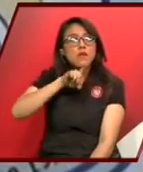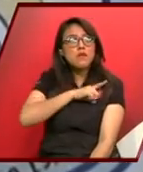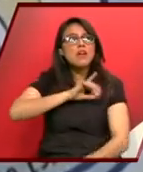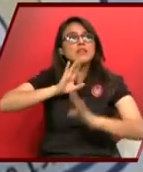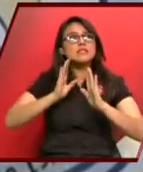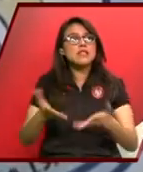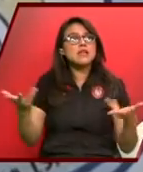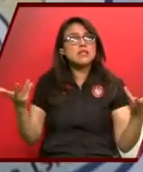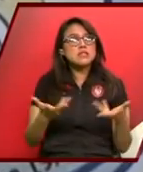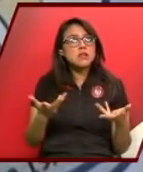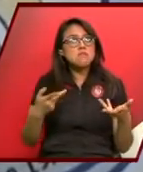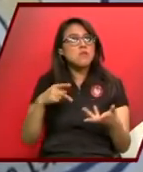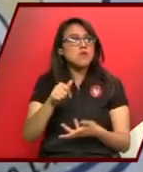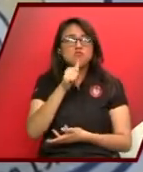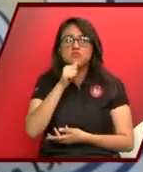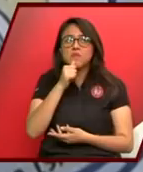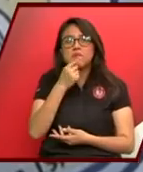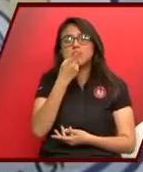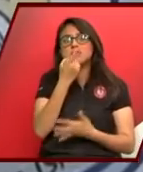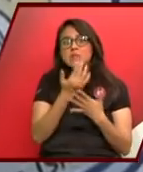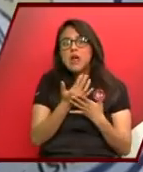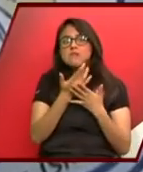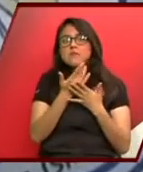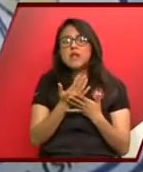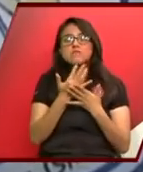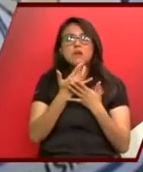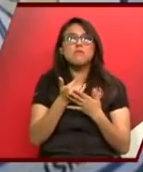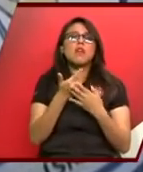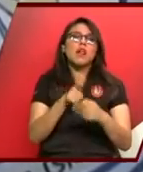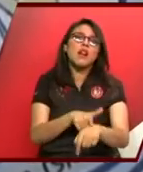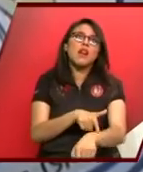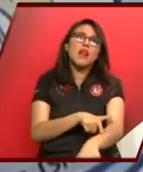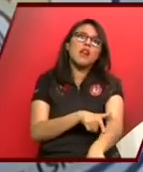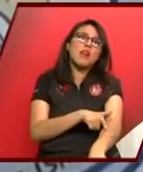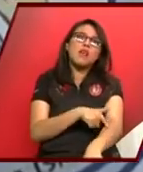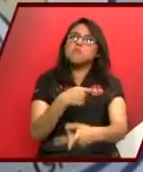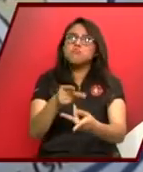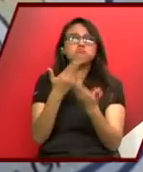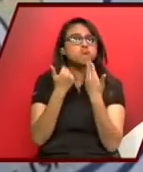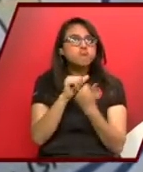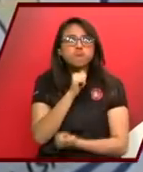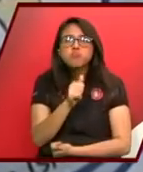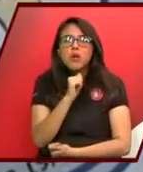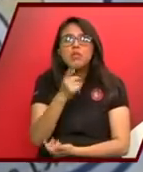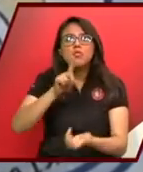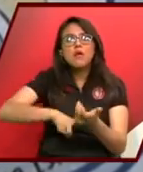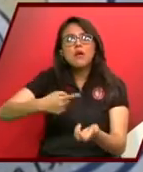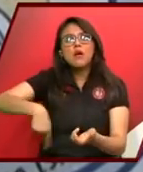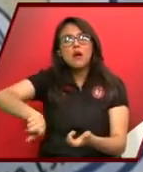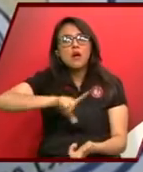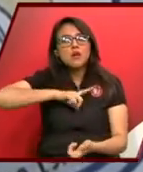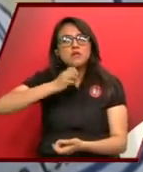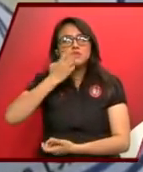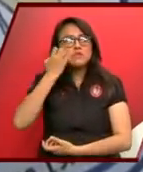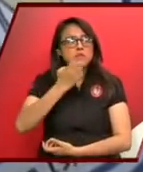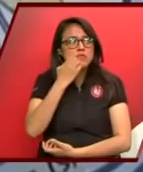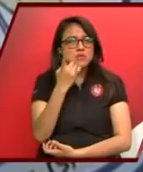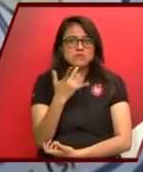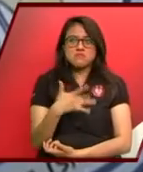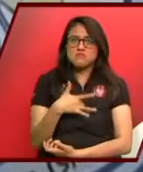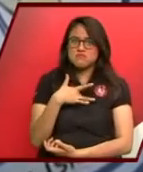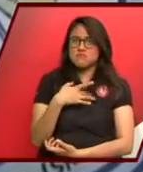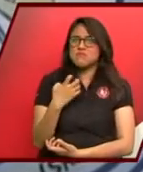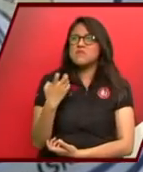con nosotros. A nosotros nos dan largas y largas y largas por parte de la supervisión de la escuela y en una actitud